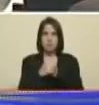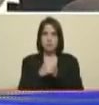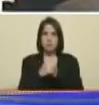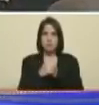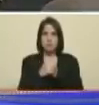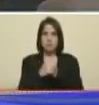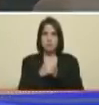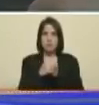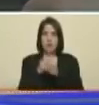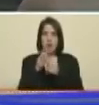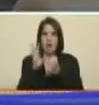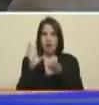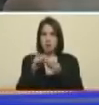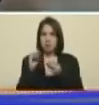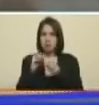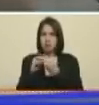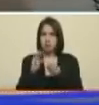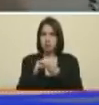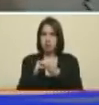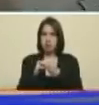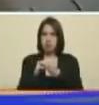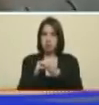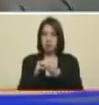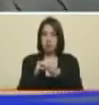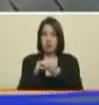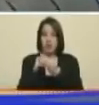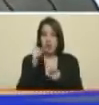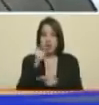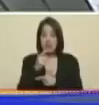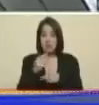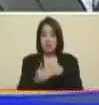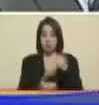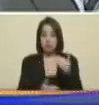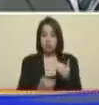Y la conclusión fue: debemos dar un paso al frente.